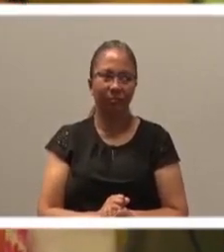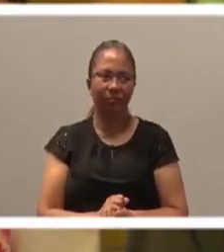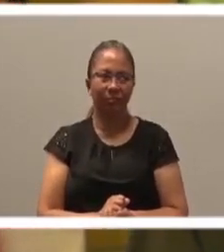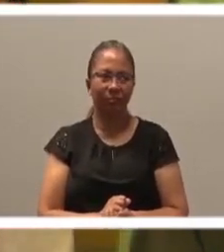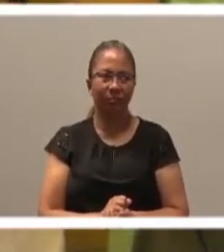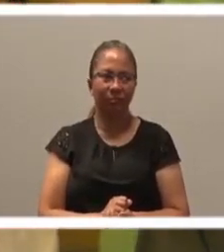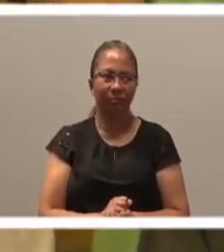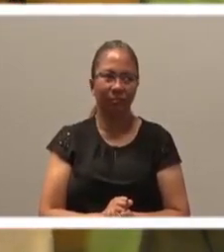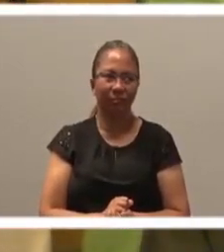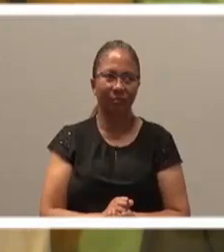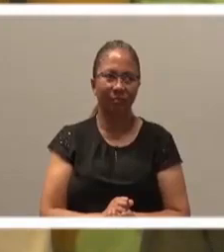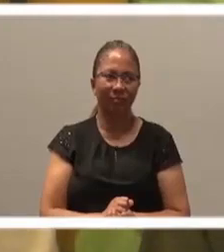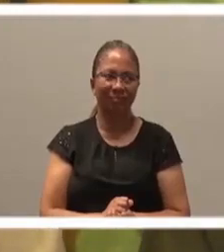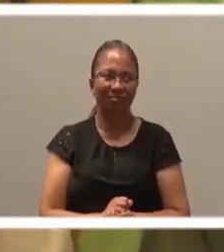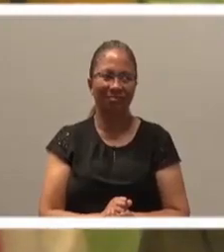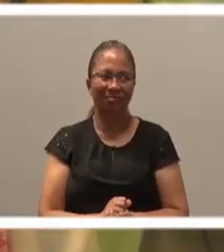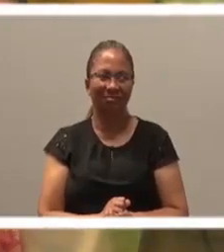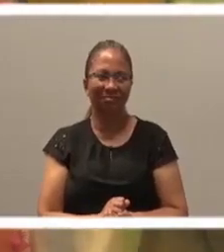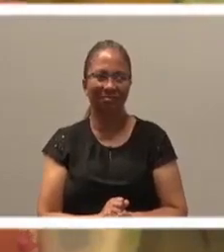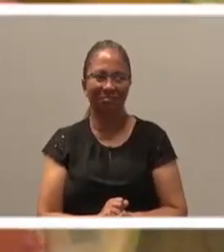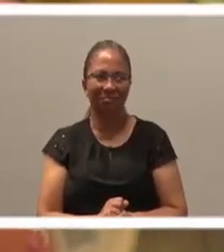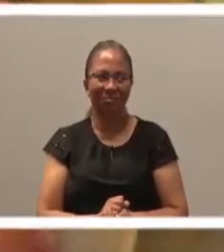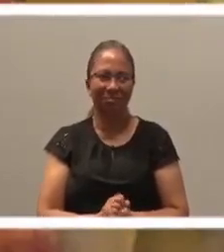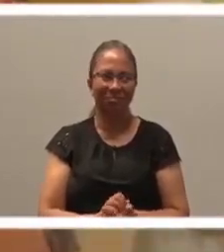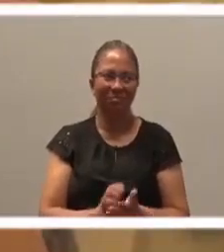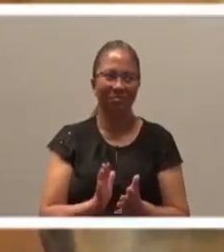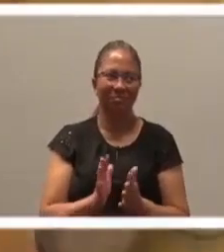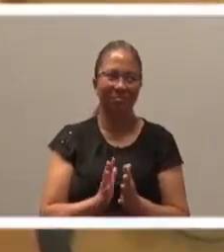hoy nadie lo repudia.